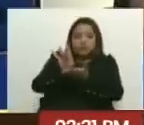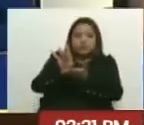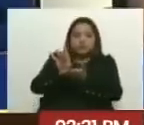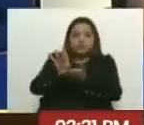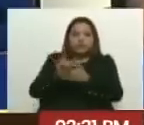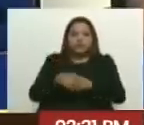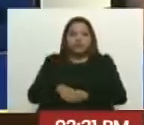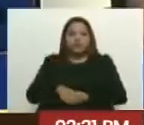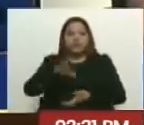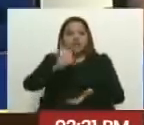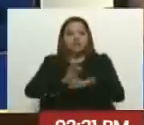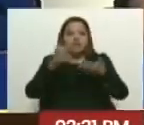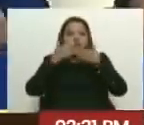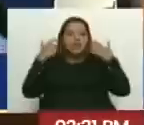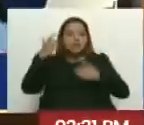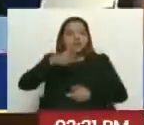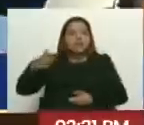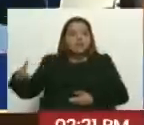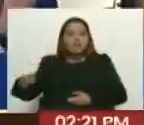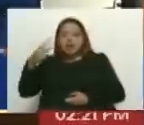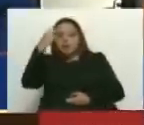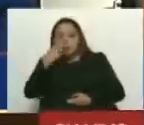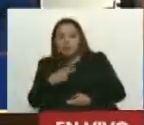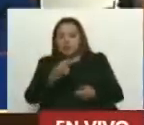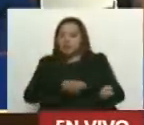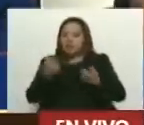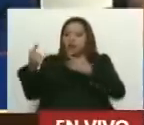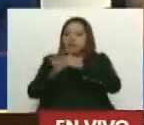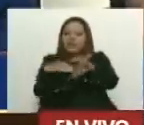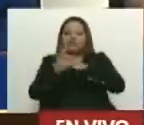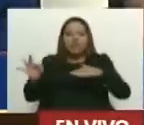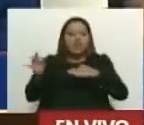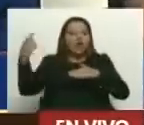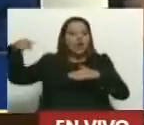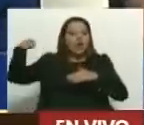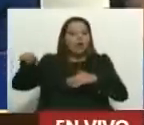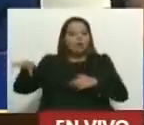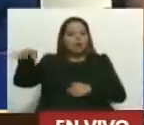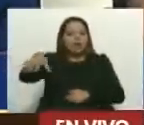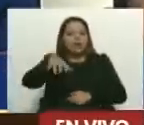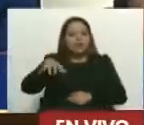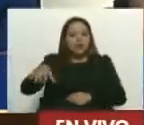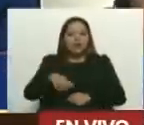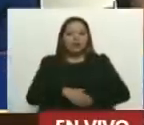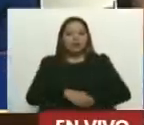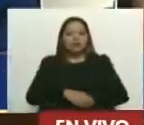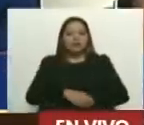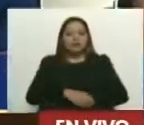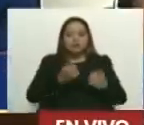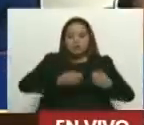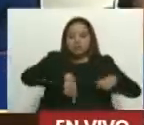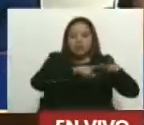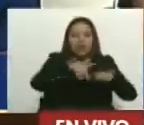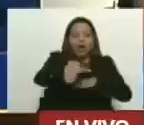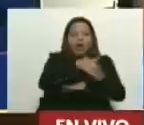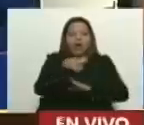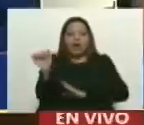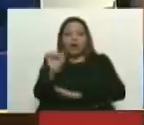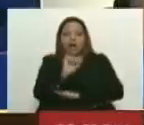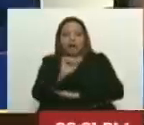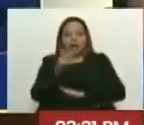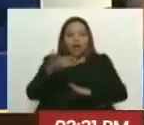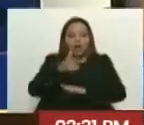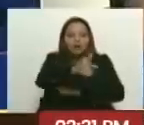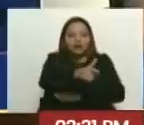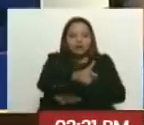Tigre de ciudadanos indigentes, lo mandaba a las fronteras de estados vecinos, los dejaba en las orillas de las carreteras, y con